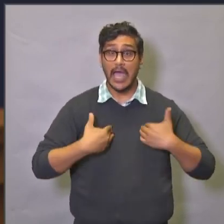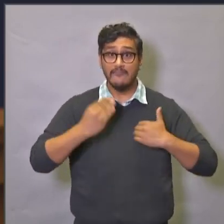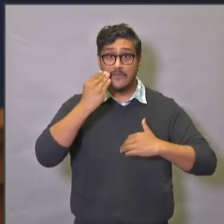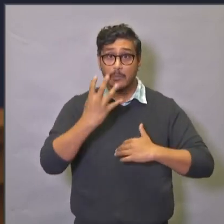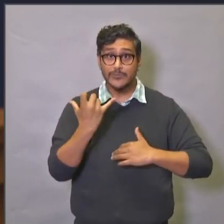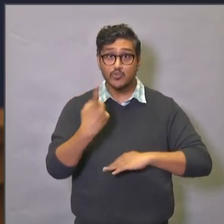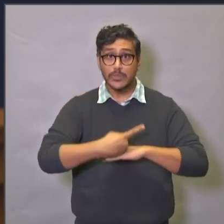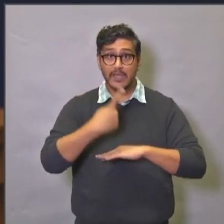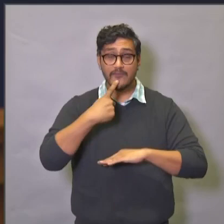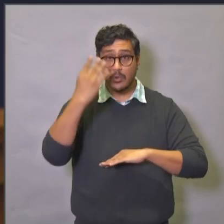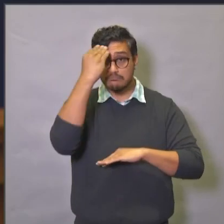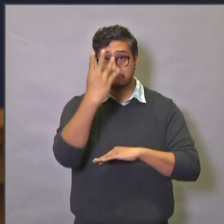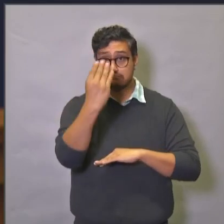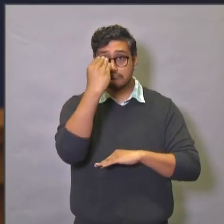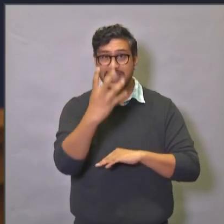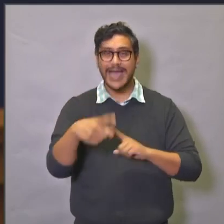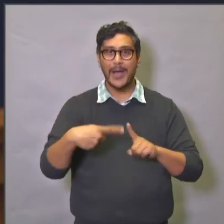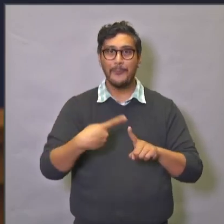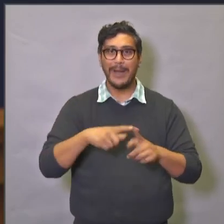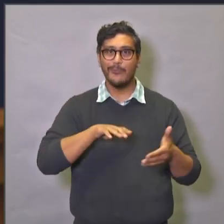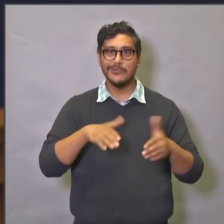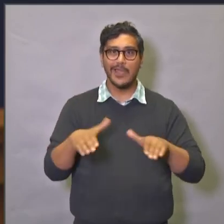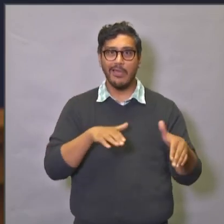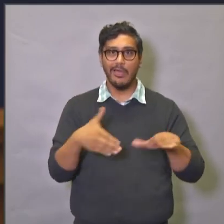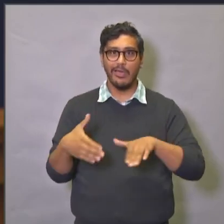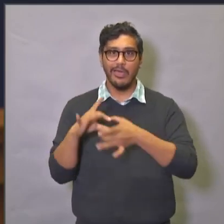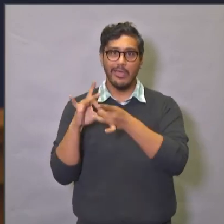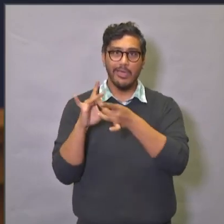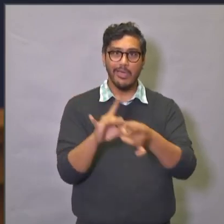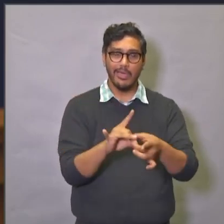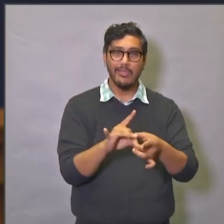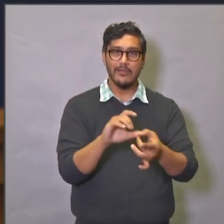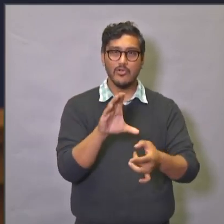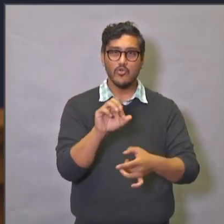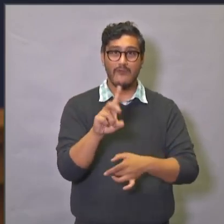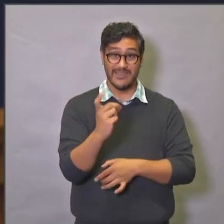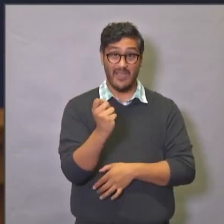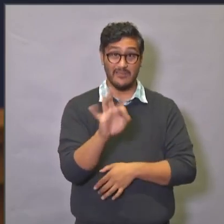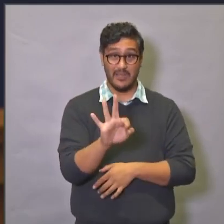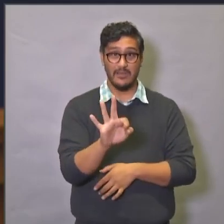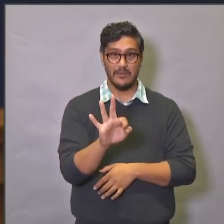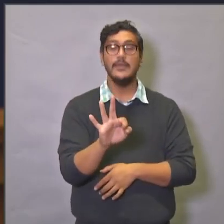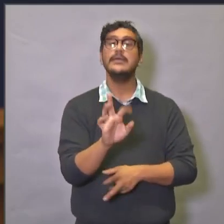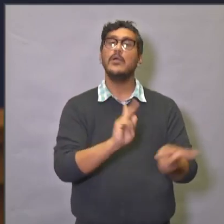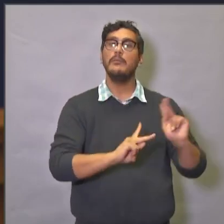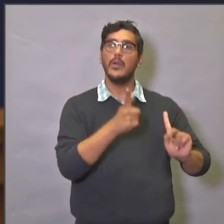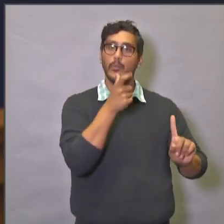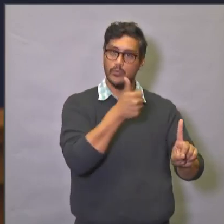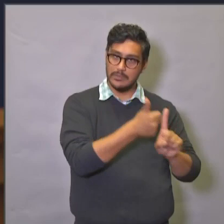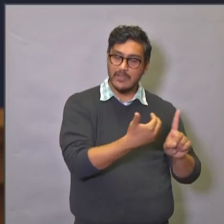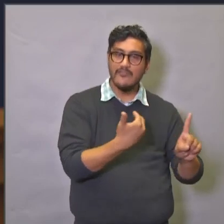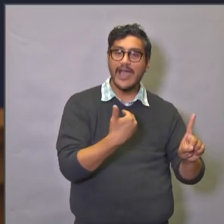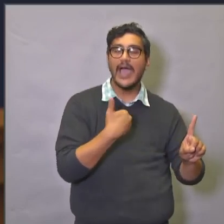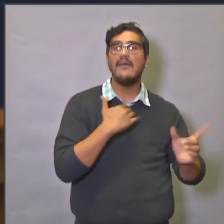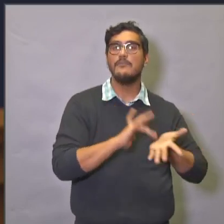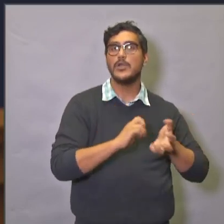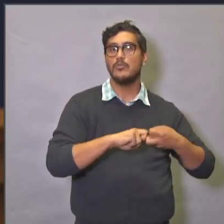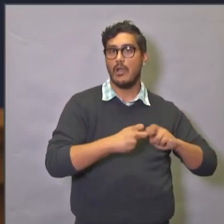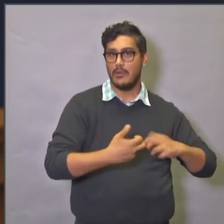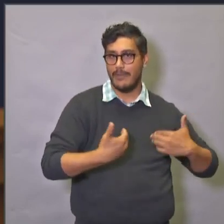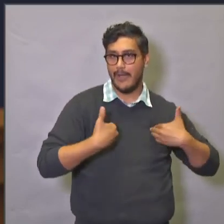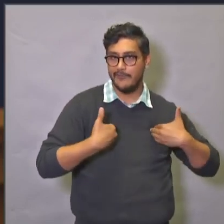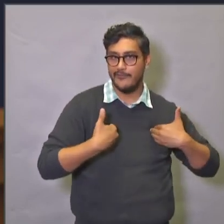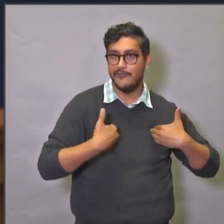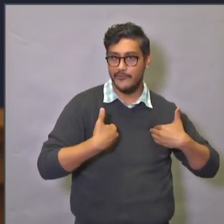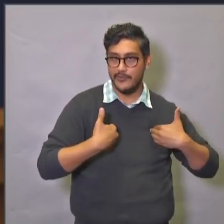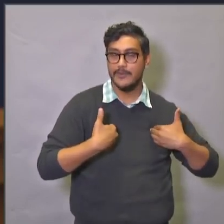hoy con ustedes sobre los fallecimientos relacionados con COVID-19 entre las personas con problemas delicados de salud, así